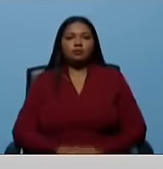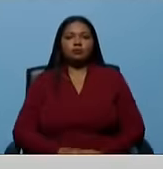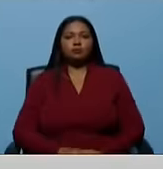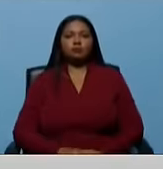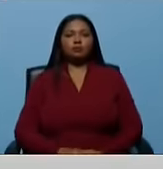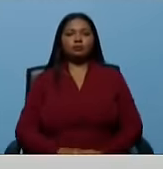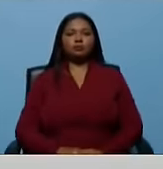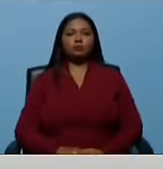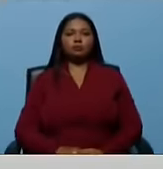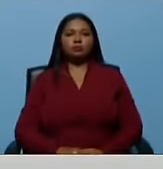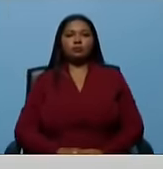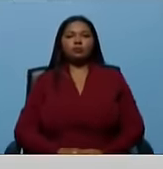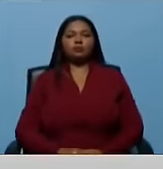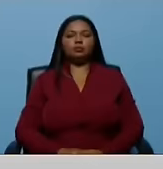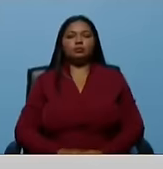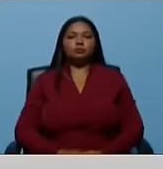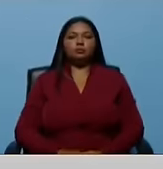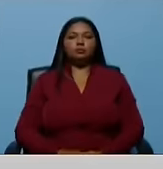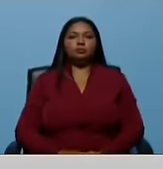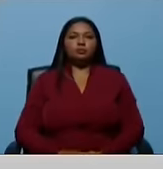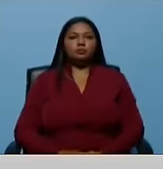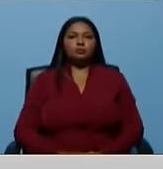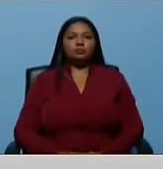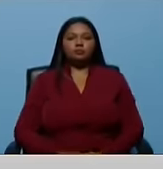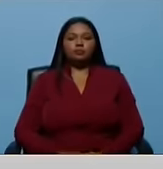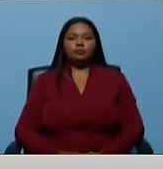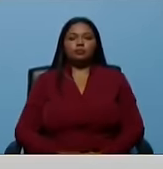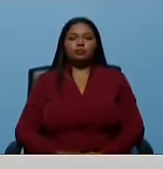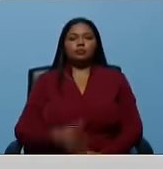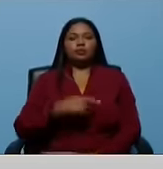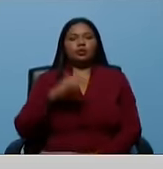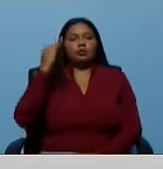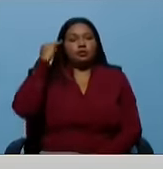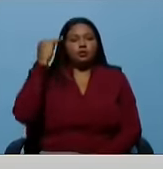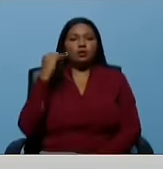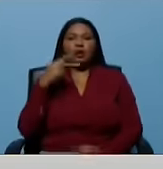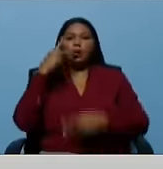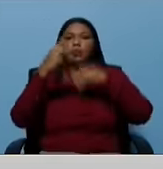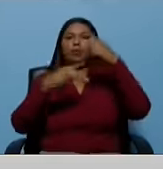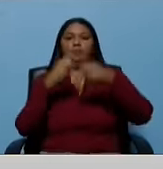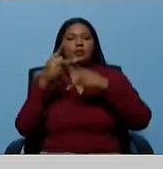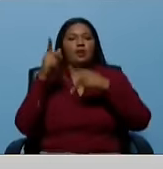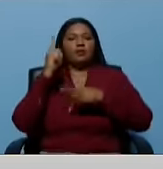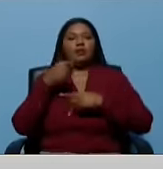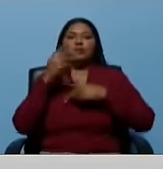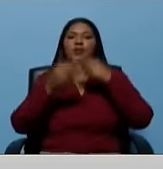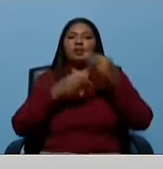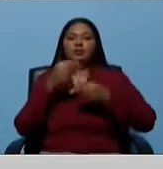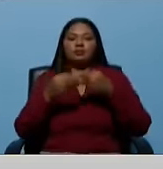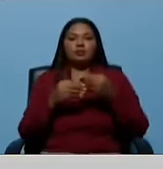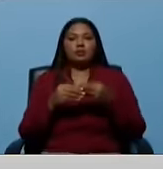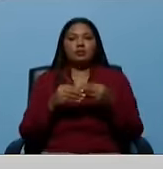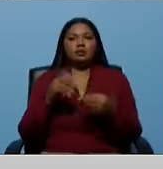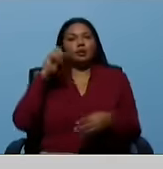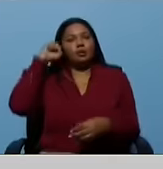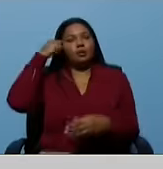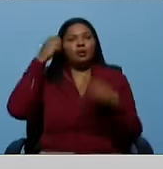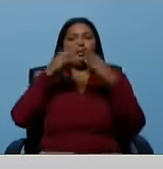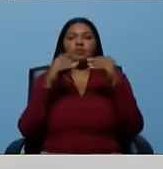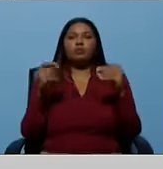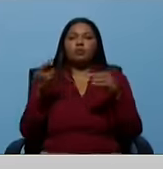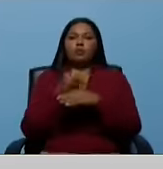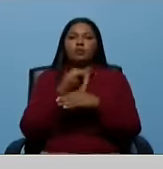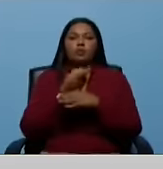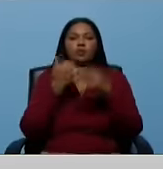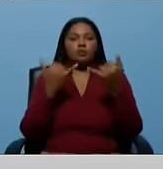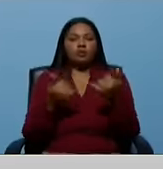porque Tena tiene una convicción ideológica y y política de que eso tiene que hacer pero la Acuérdate que todo el